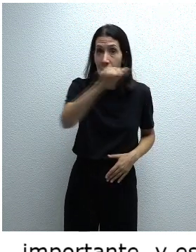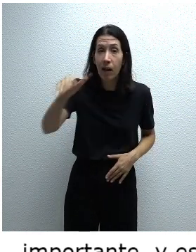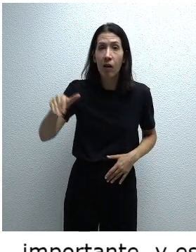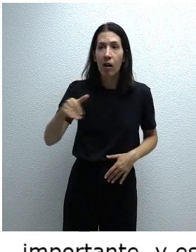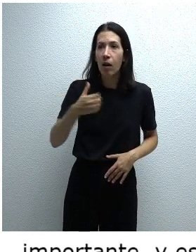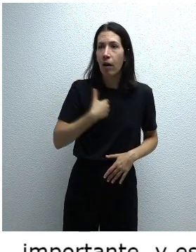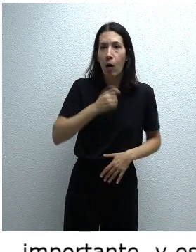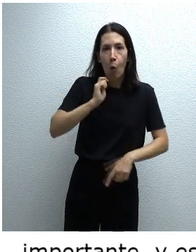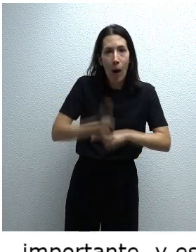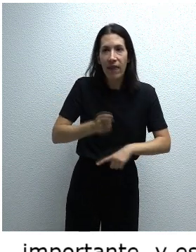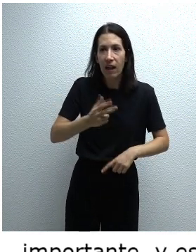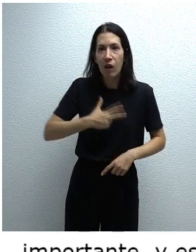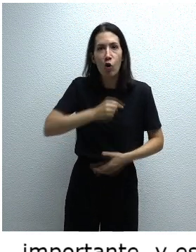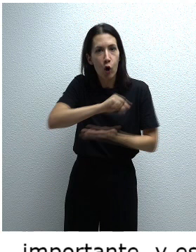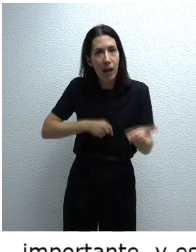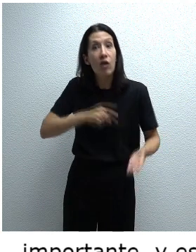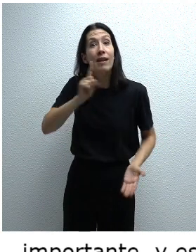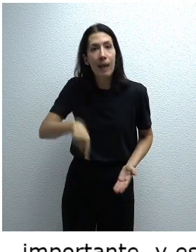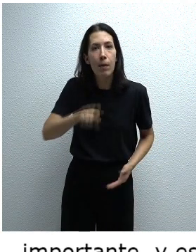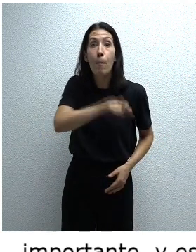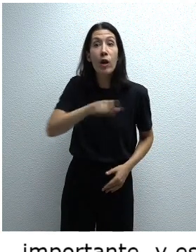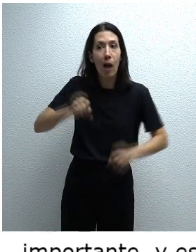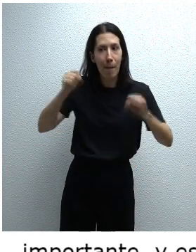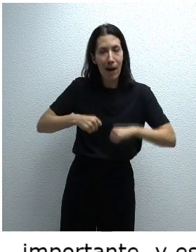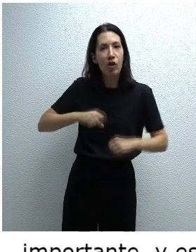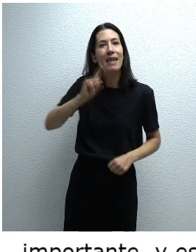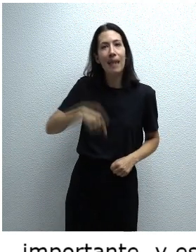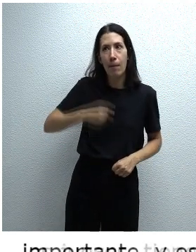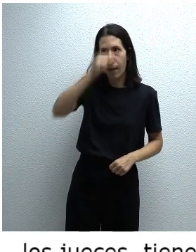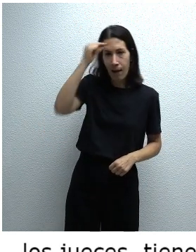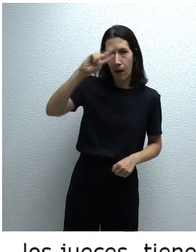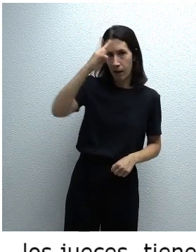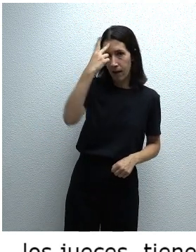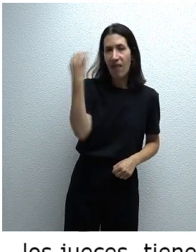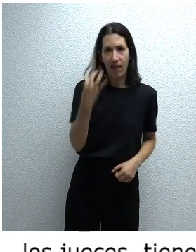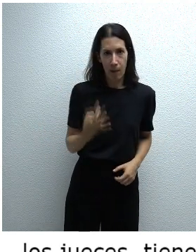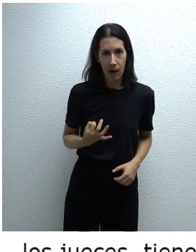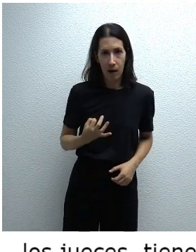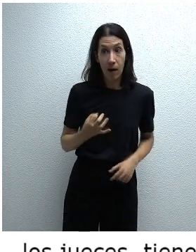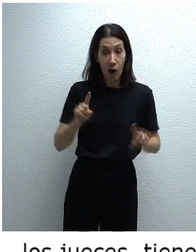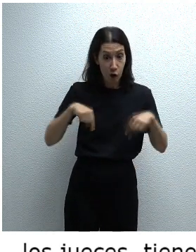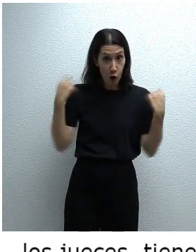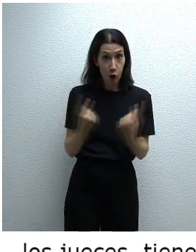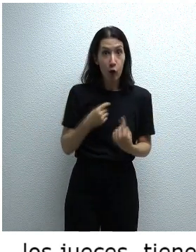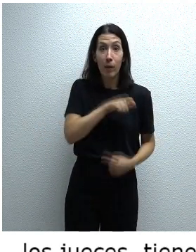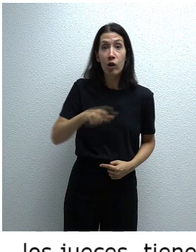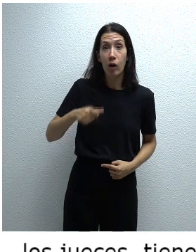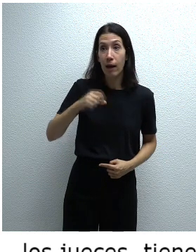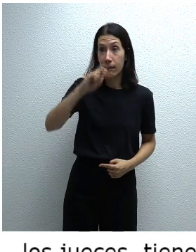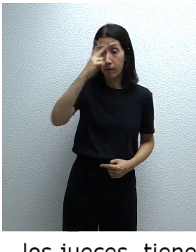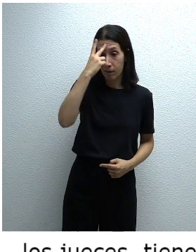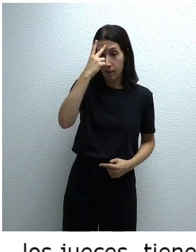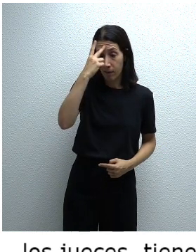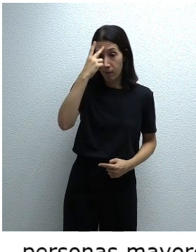los notarios, también tiene que llegar a las propias personas mayores. También las personas mayores nos tenemos que empoderar y